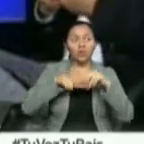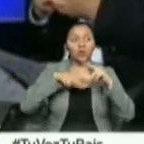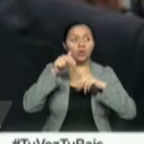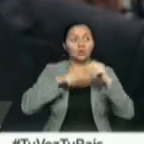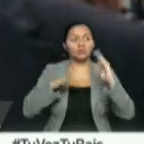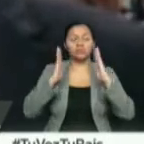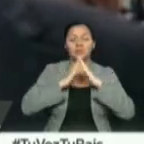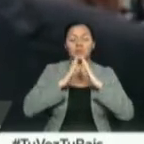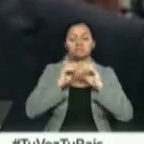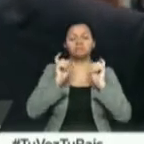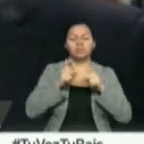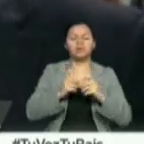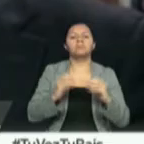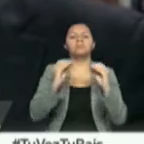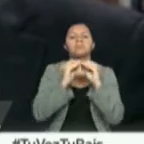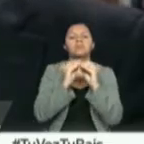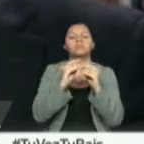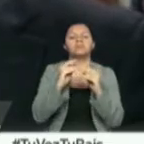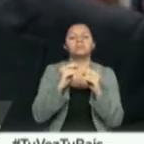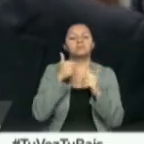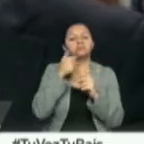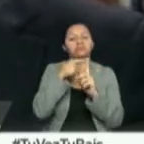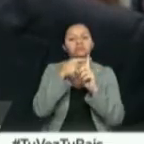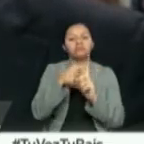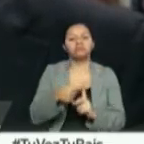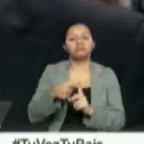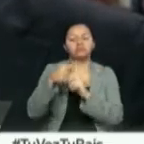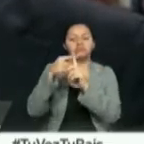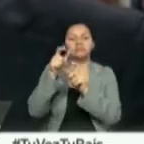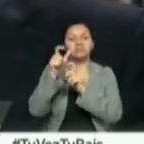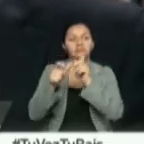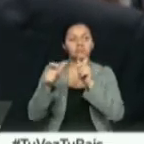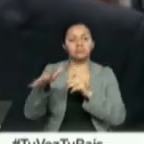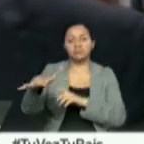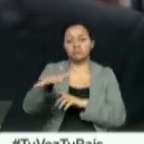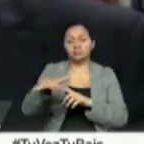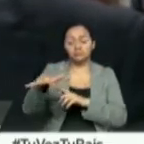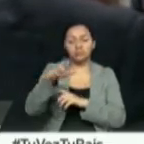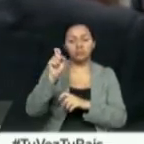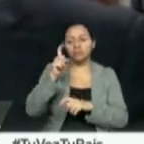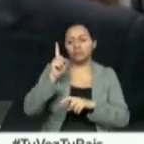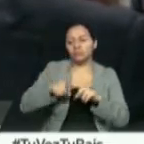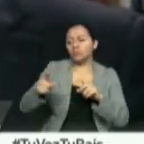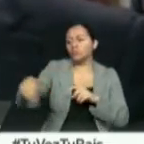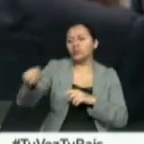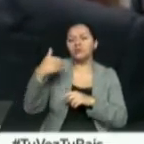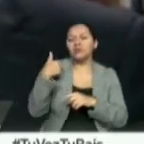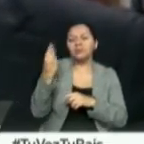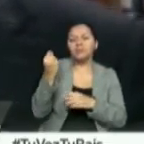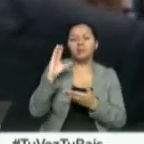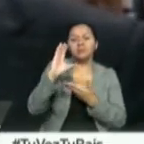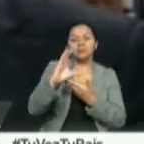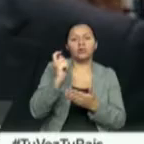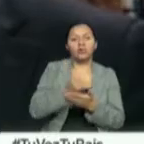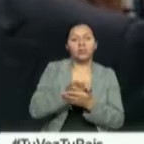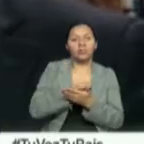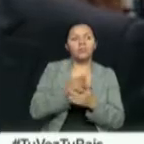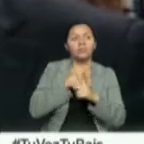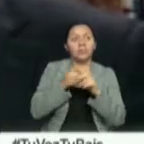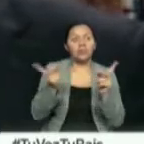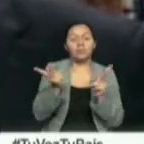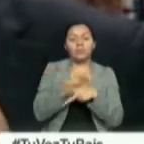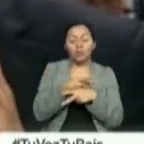vivienda sea mucho más razonable para aquellos sectores que no poseen recursos ingentes llegar a